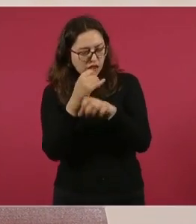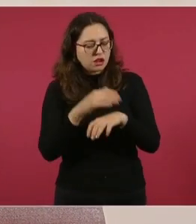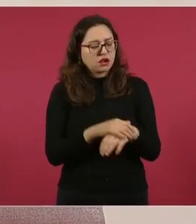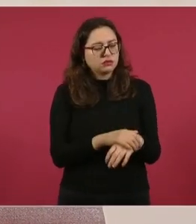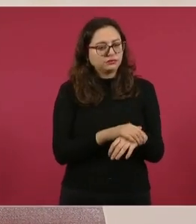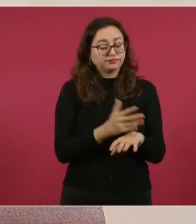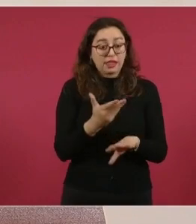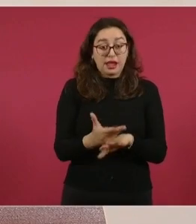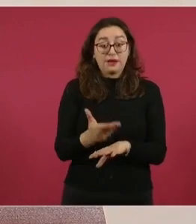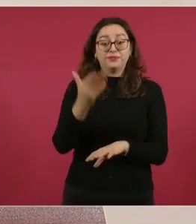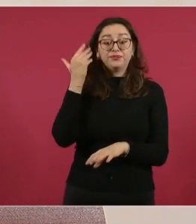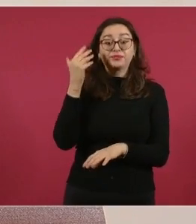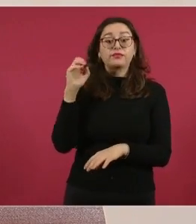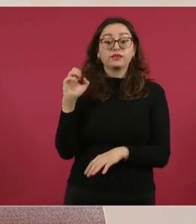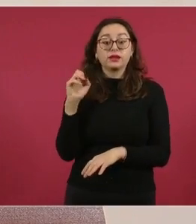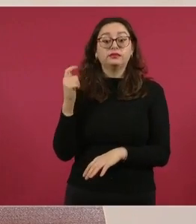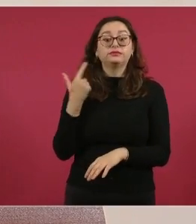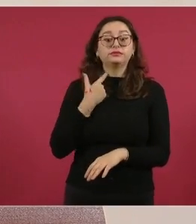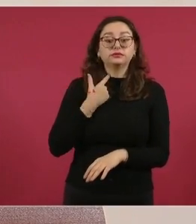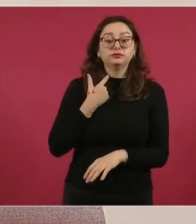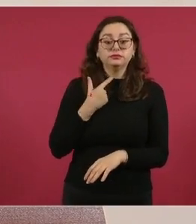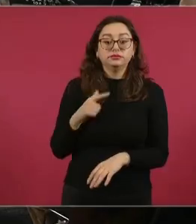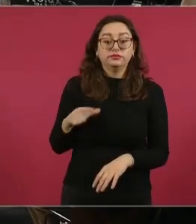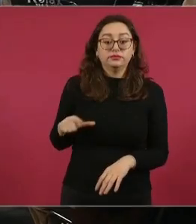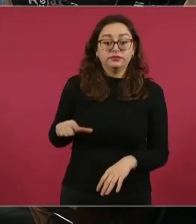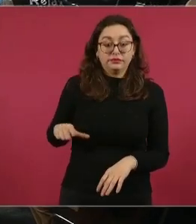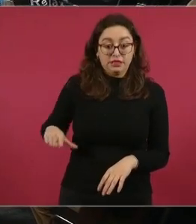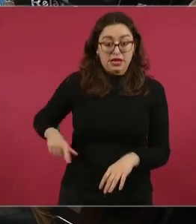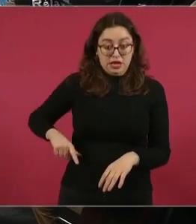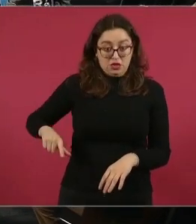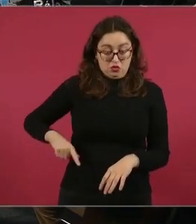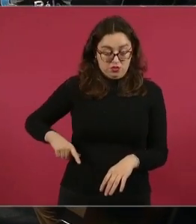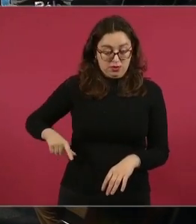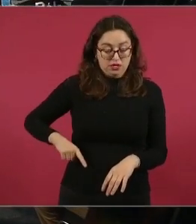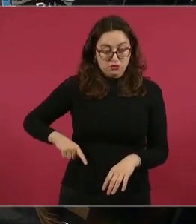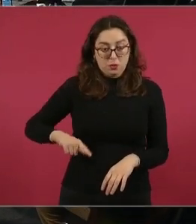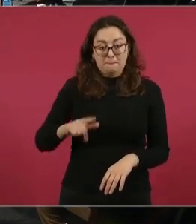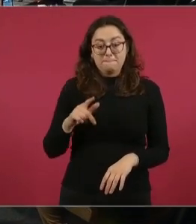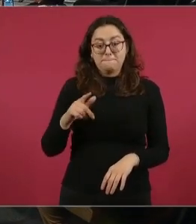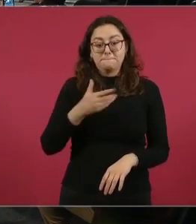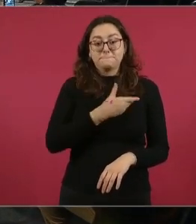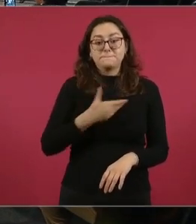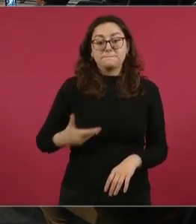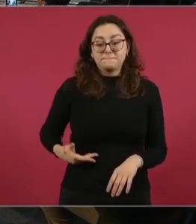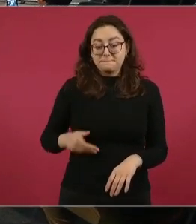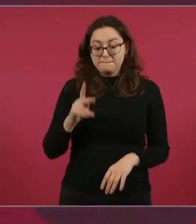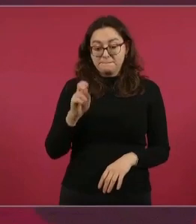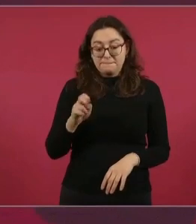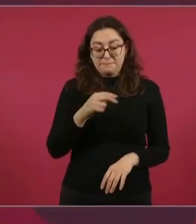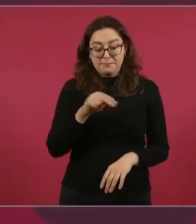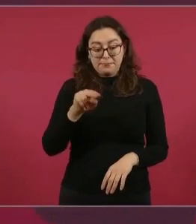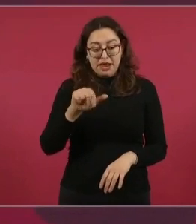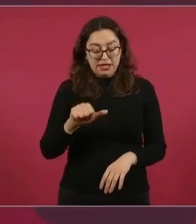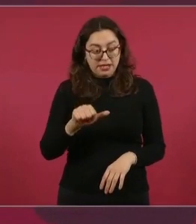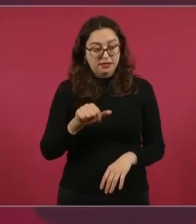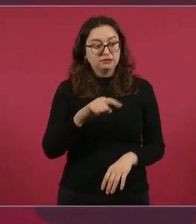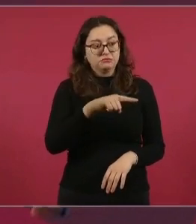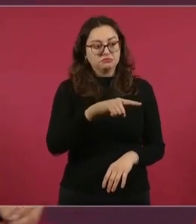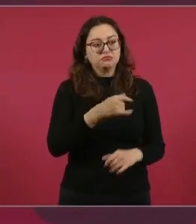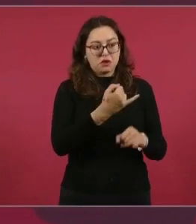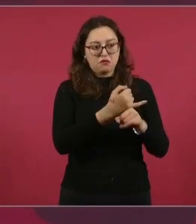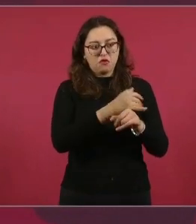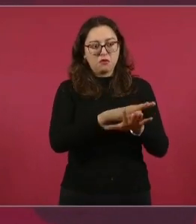Defensa, también por instrucciones del presidente Peña, me ofrecieron pues toda la información.